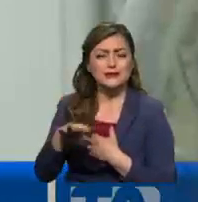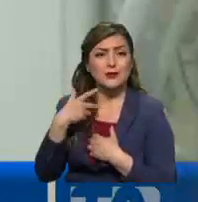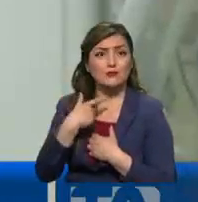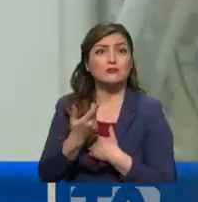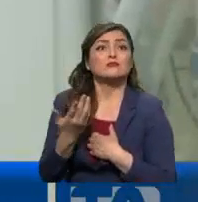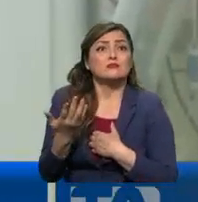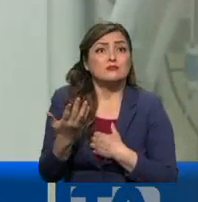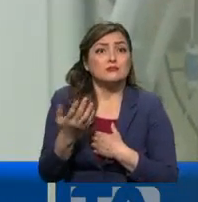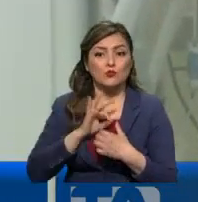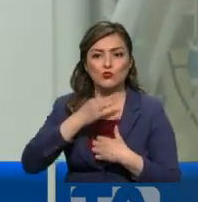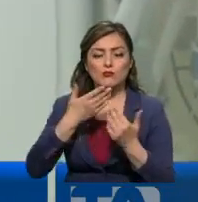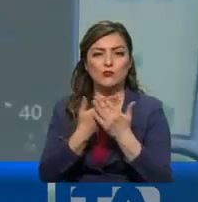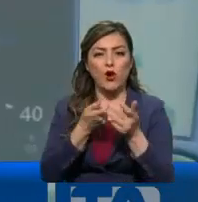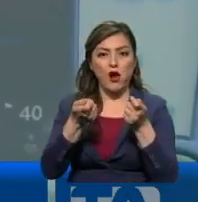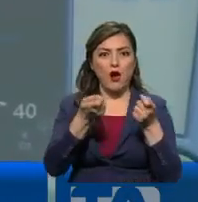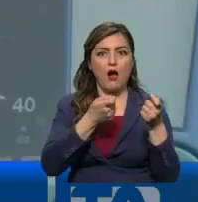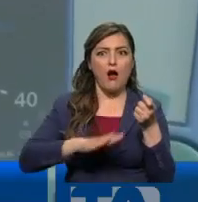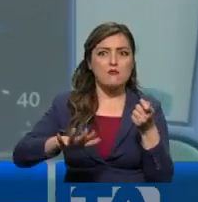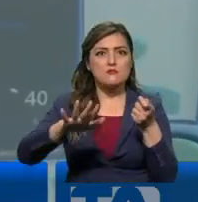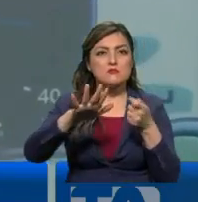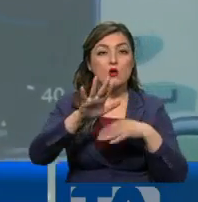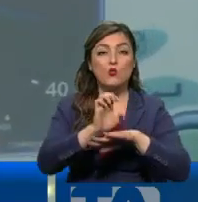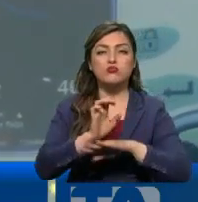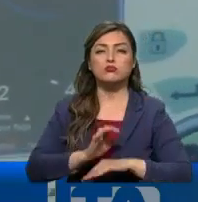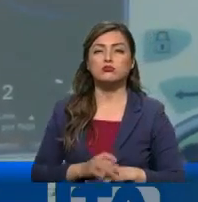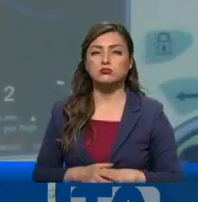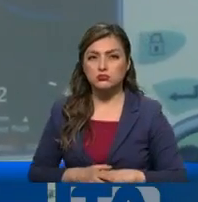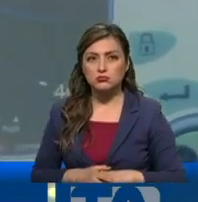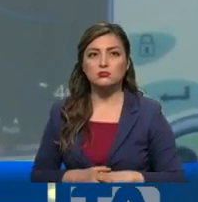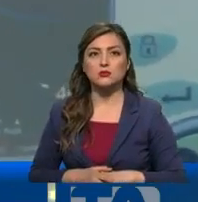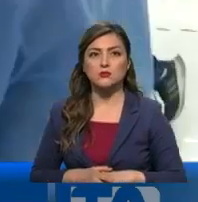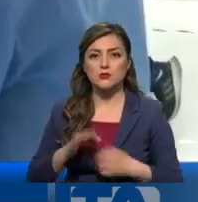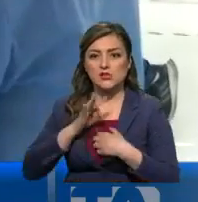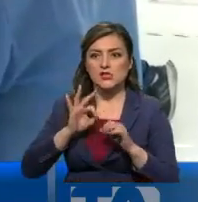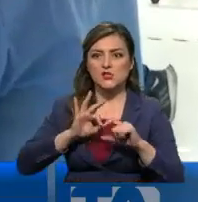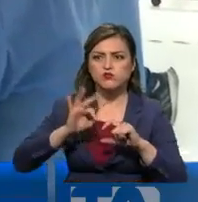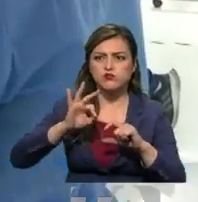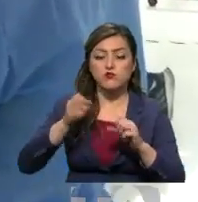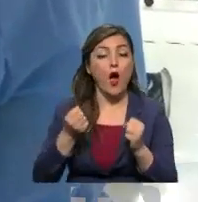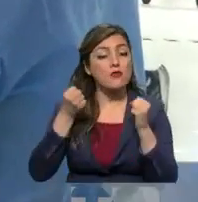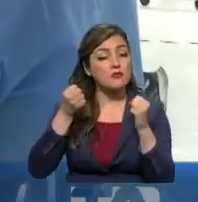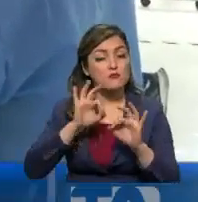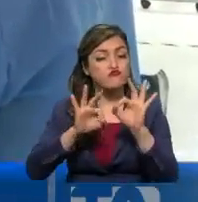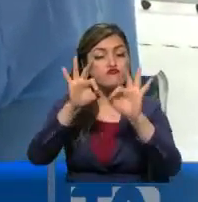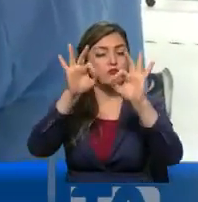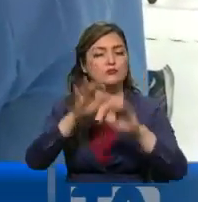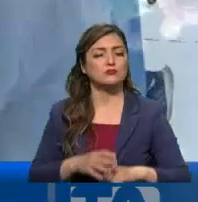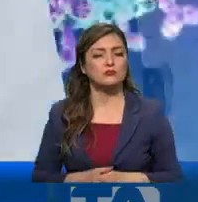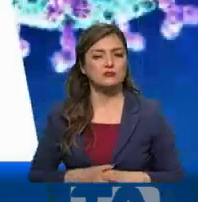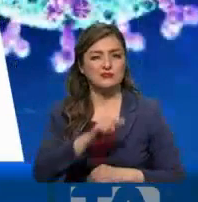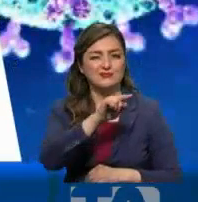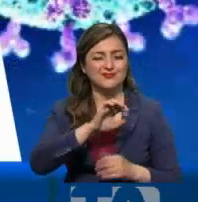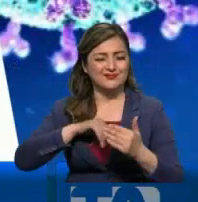se convierta en una variante predominante en el país debido a su alta tasa de transmisión. Pero la variante Delta no es la única que